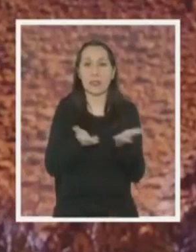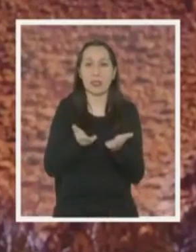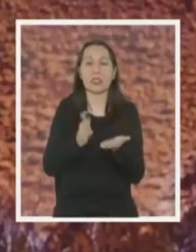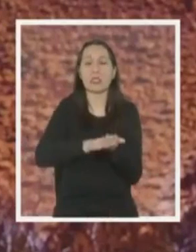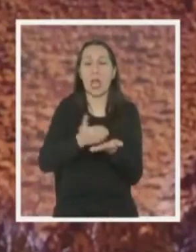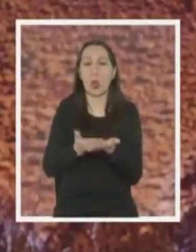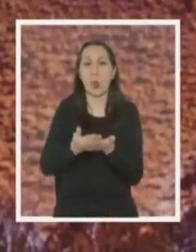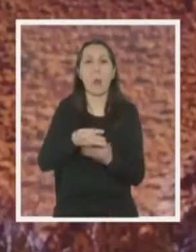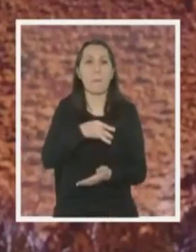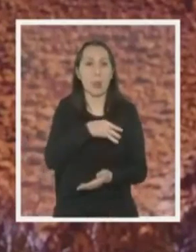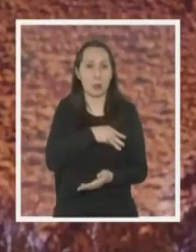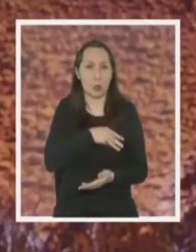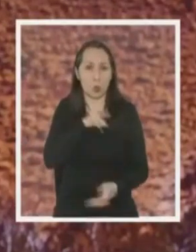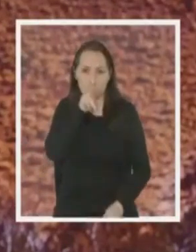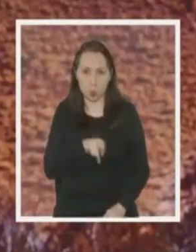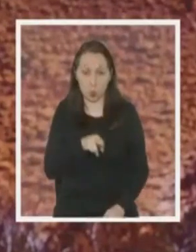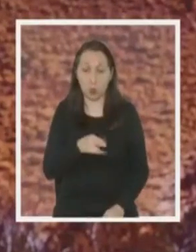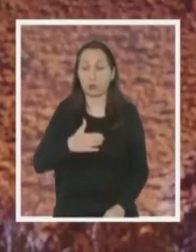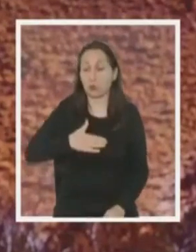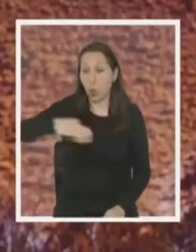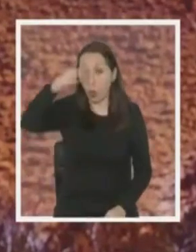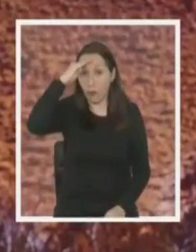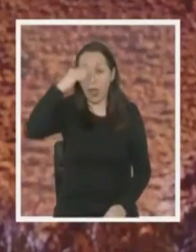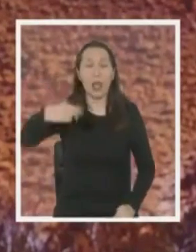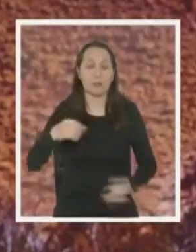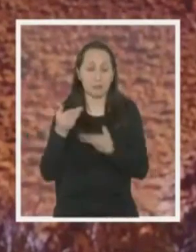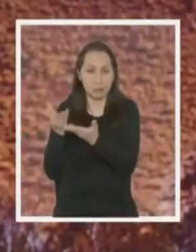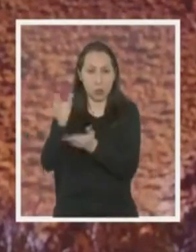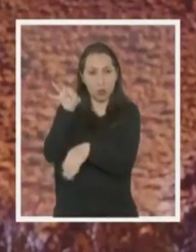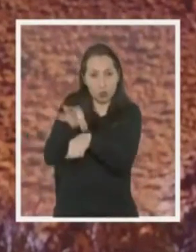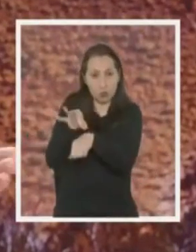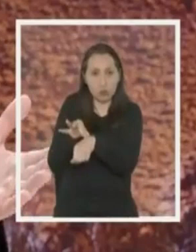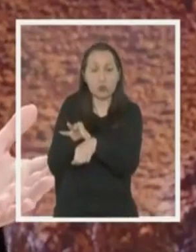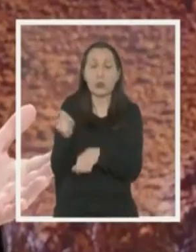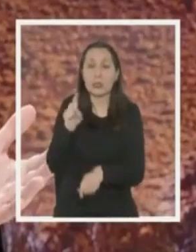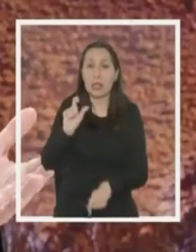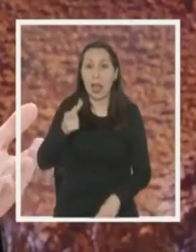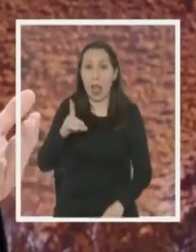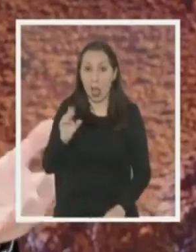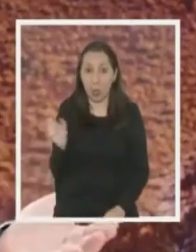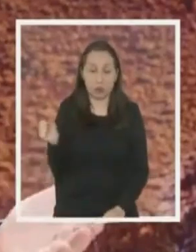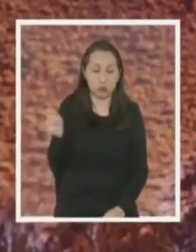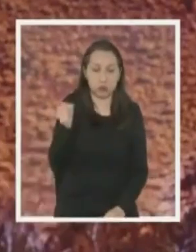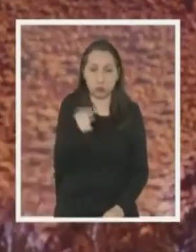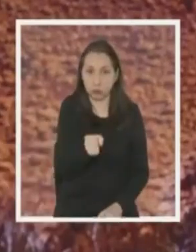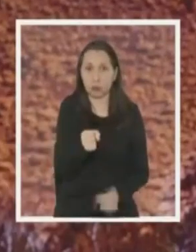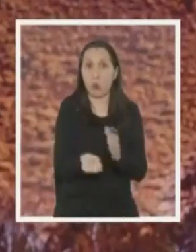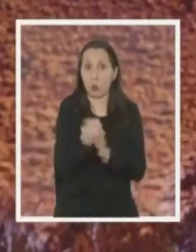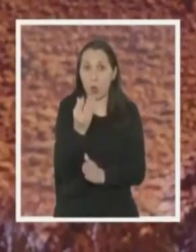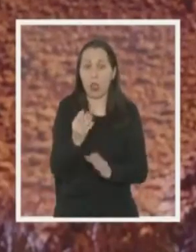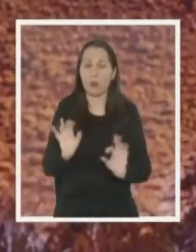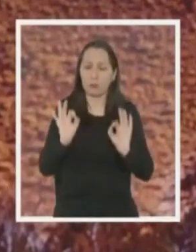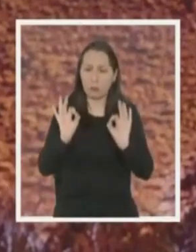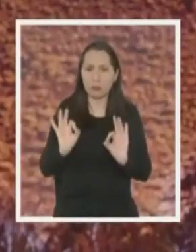Salud Metropolitano Sur. Confío en que la experiencia del doctor Salgado y sus credenciales transversales